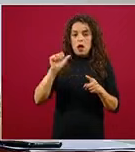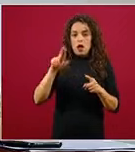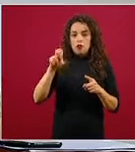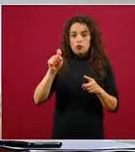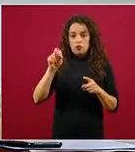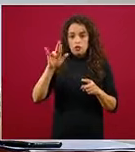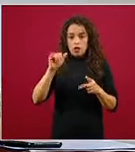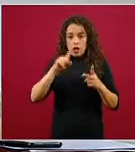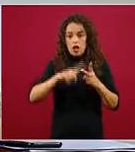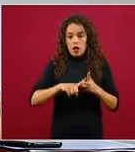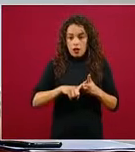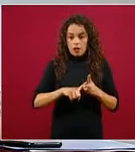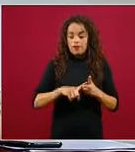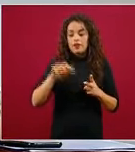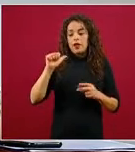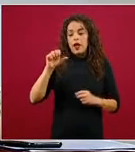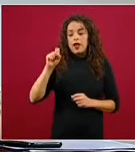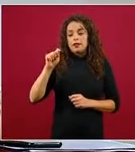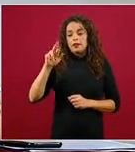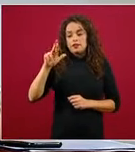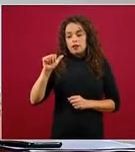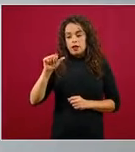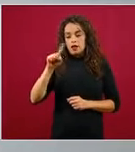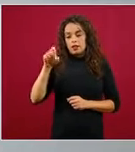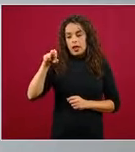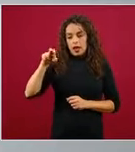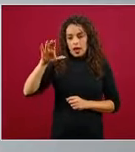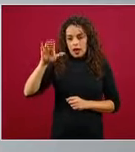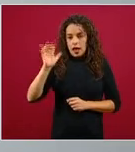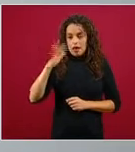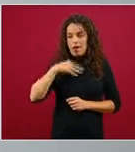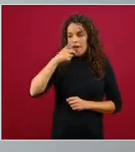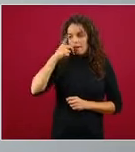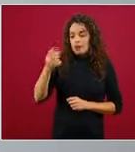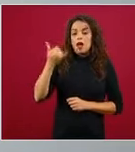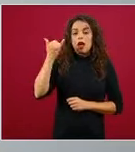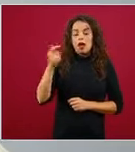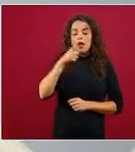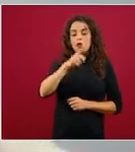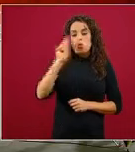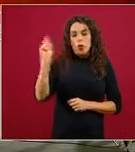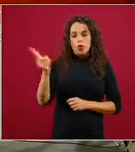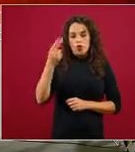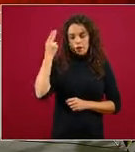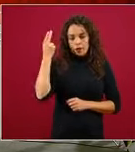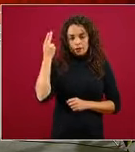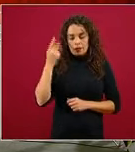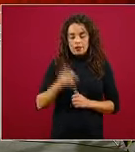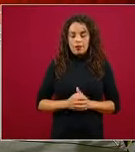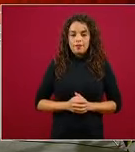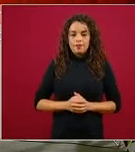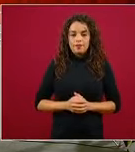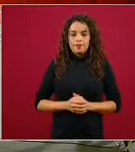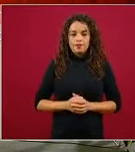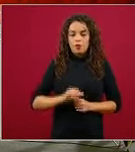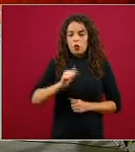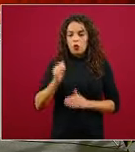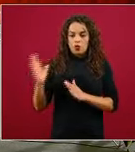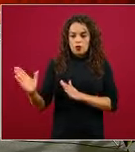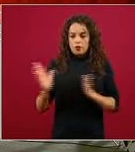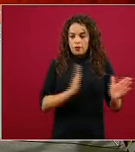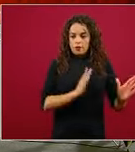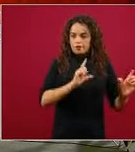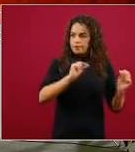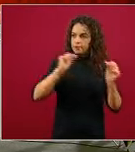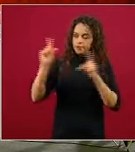Merck, de AstraZeneca, que ya he mencionado, y de la Universidad de Hong Kong. En la siguiente, por favor.